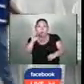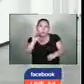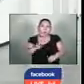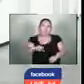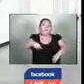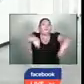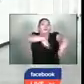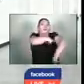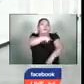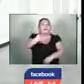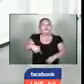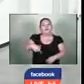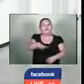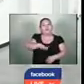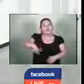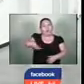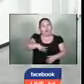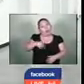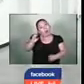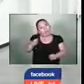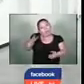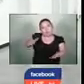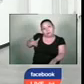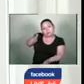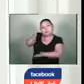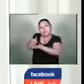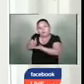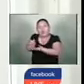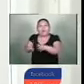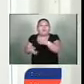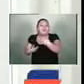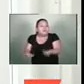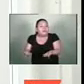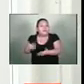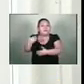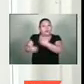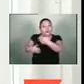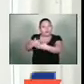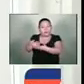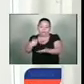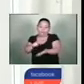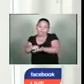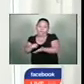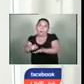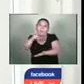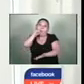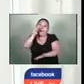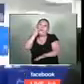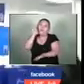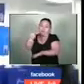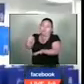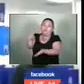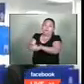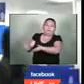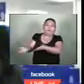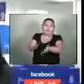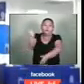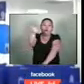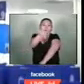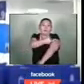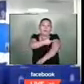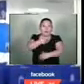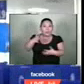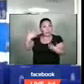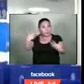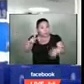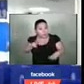y con lo cual se presenta uno de nuestros puntos de vacunación, se llena el proceso, el consentimiento informado, se aplica la vacunación y se da la observación por 30